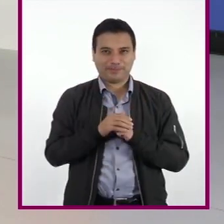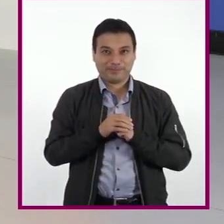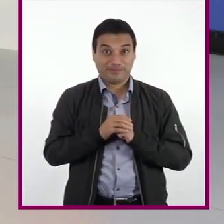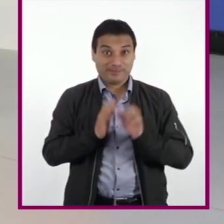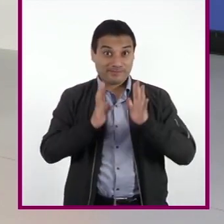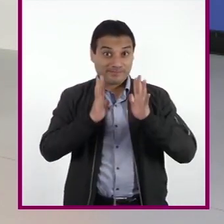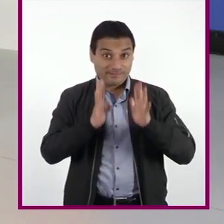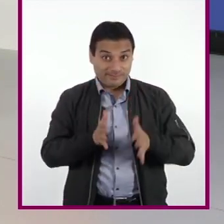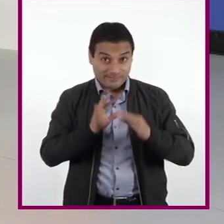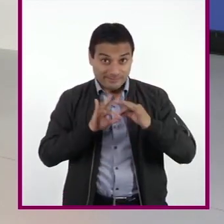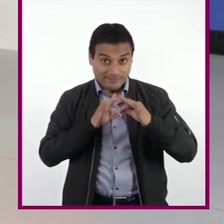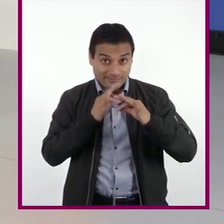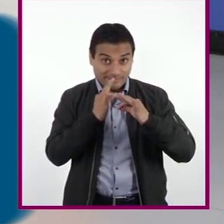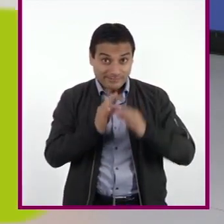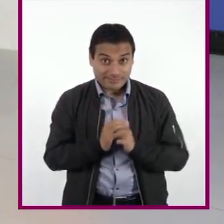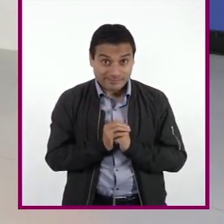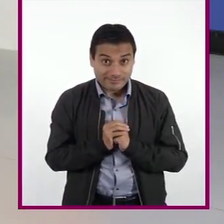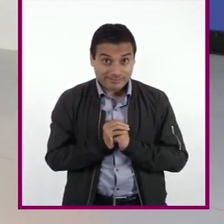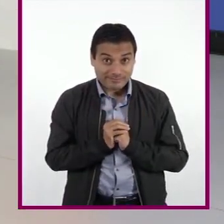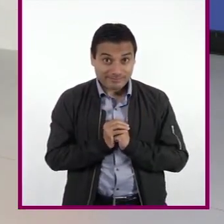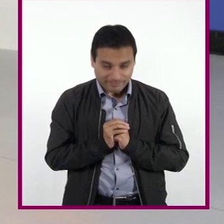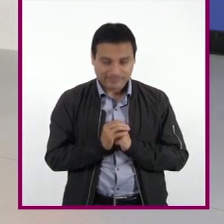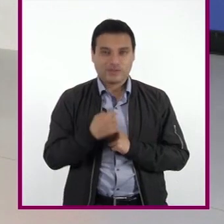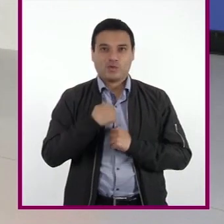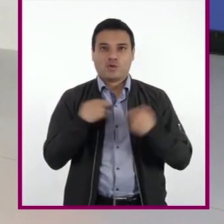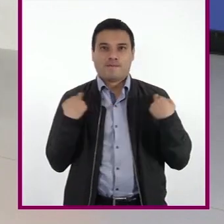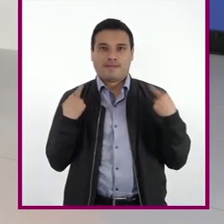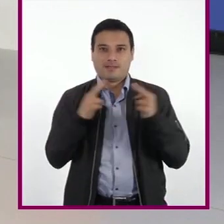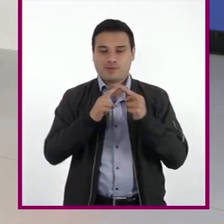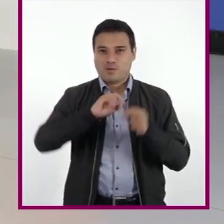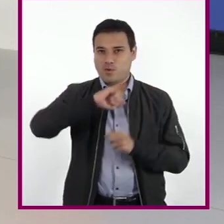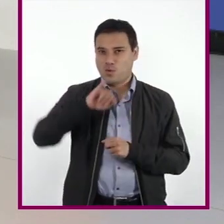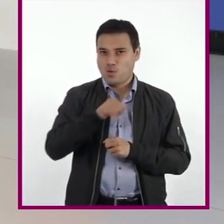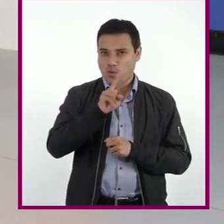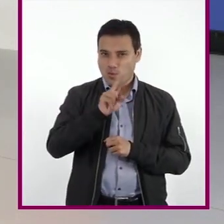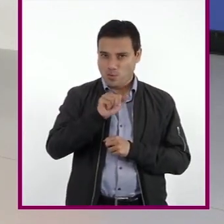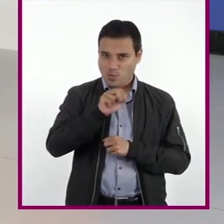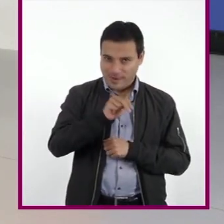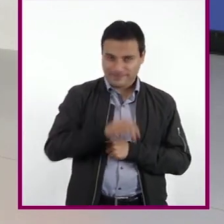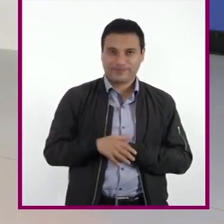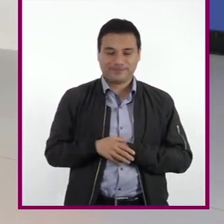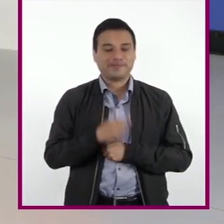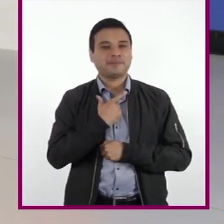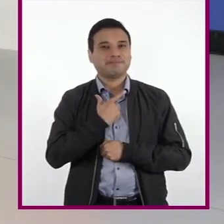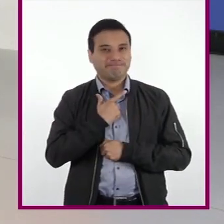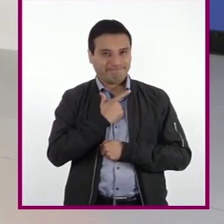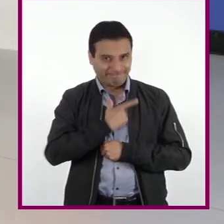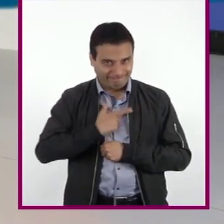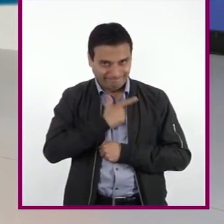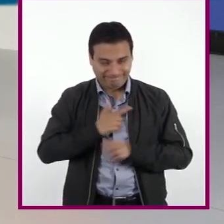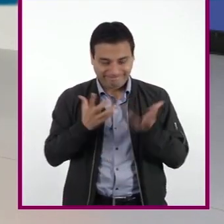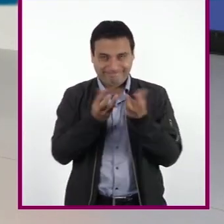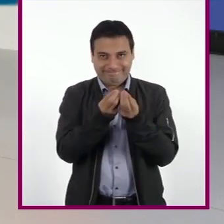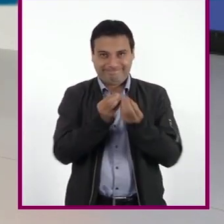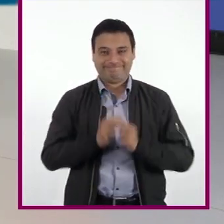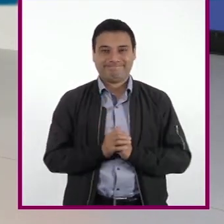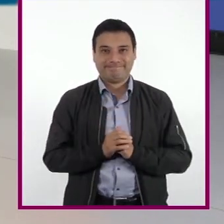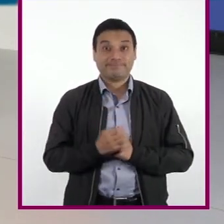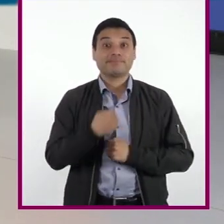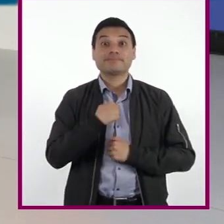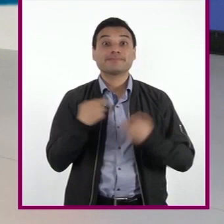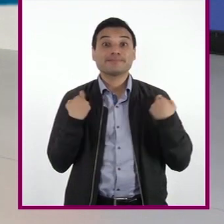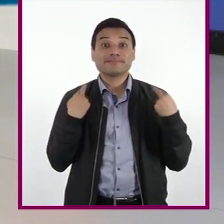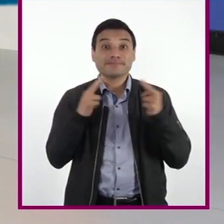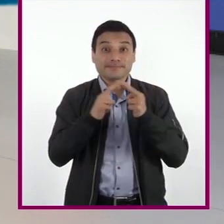¿Preparadas? ¿Preparados? Soy el profesor Juan Carlos Alfonso y me da mucho gusto volver a estar con ustedes. Y su